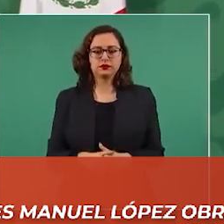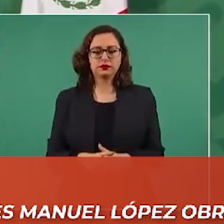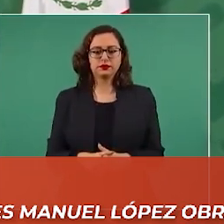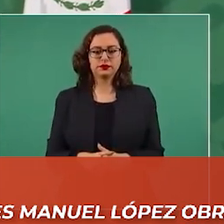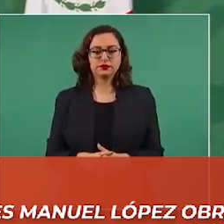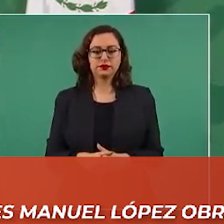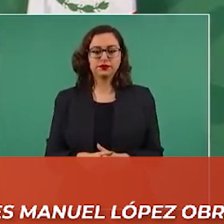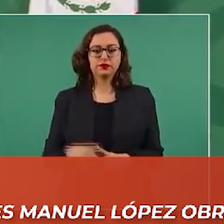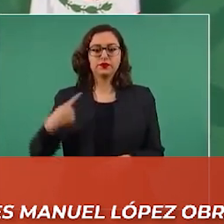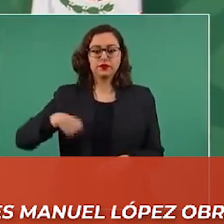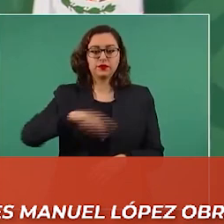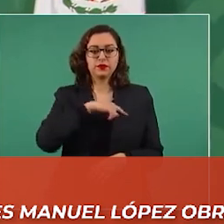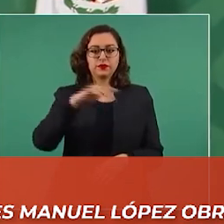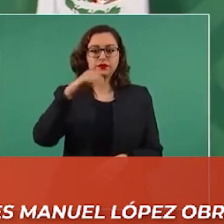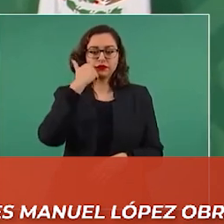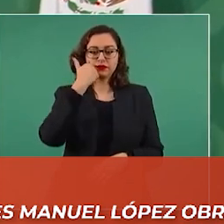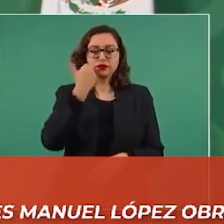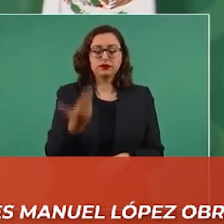Queremos encontrarlos.